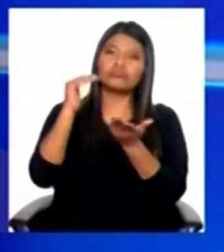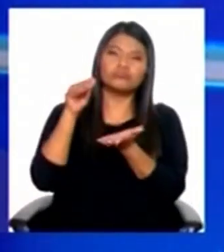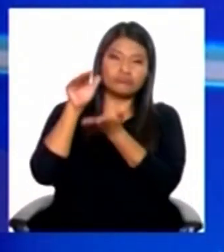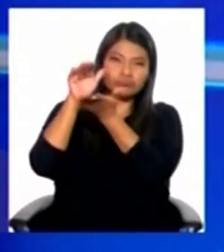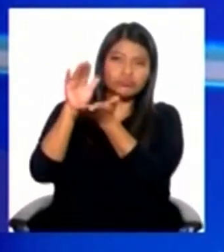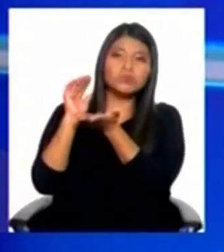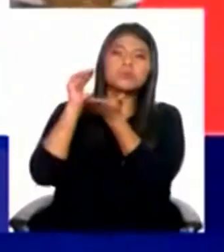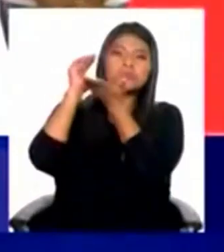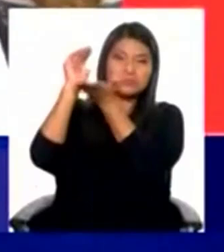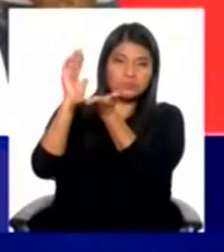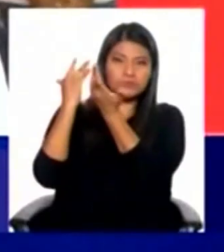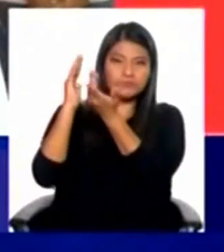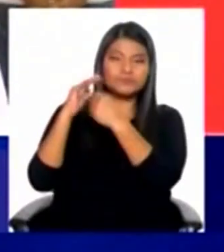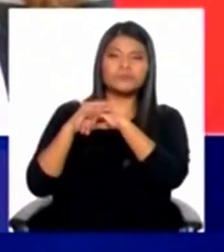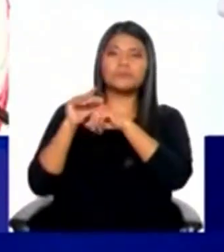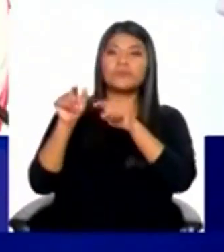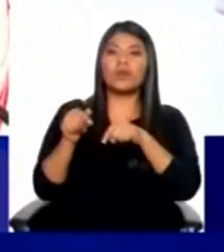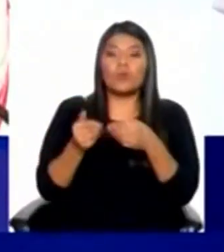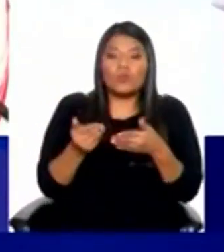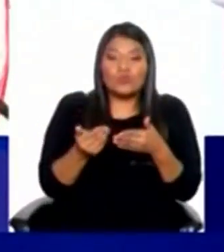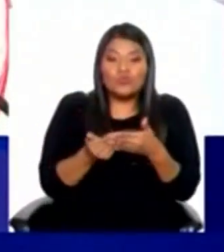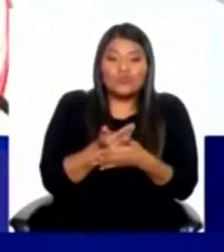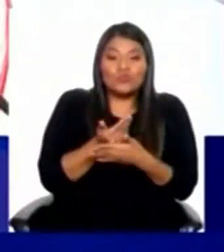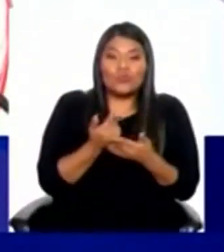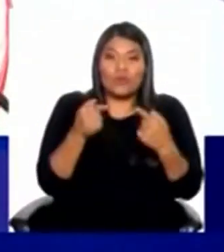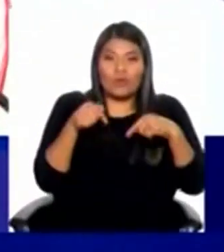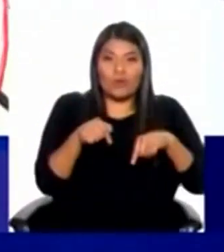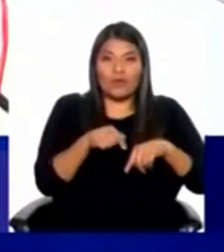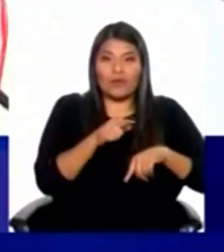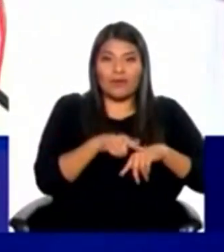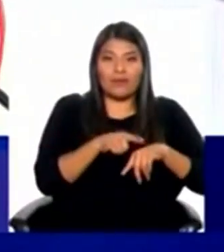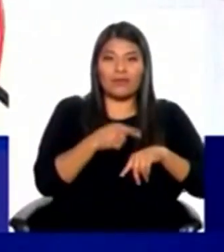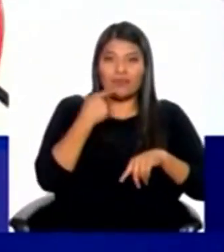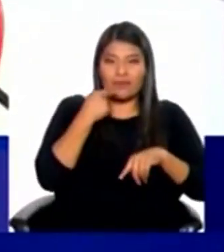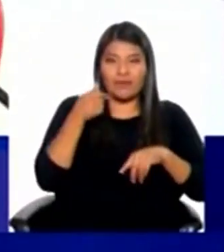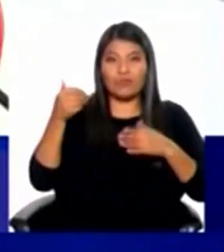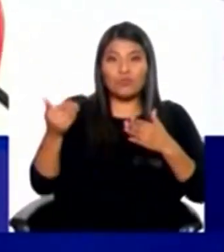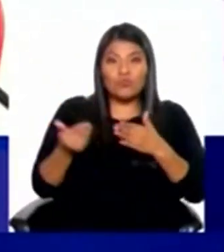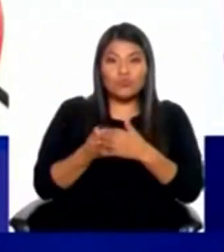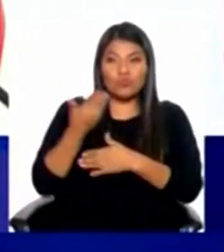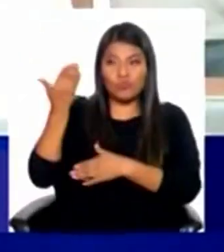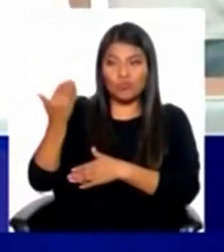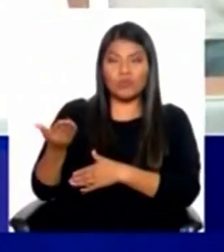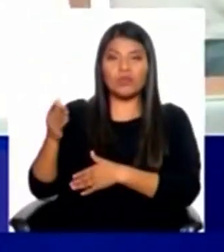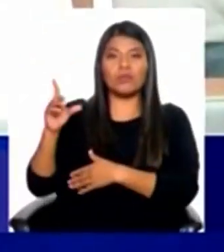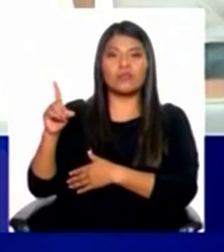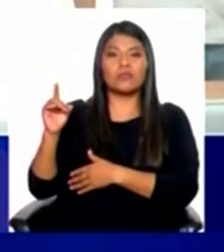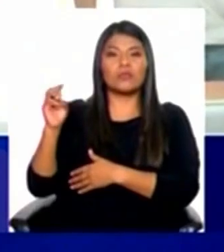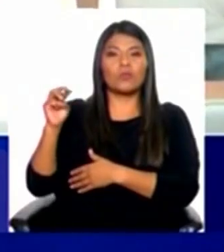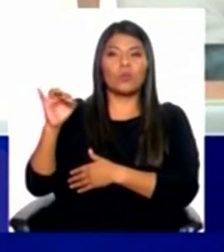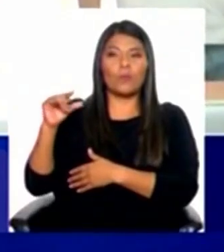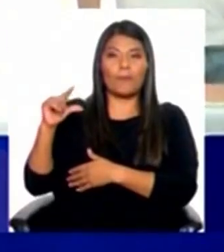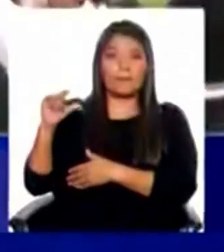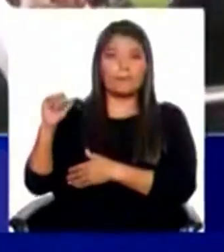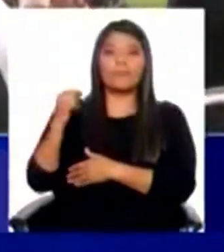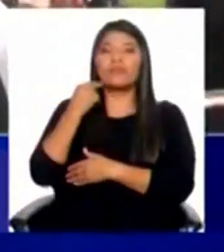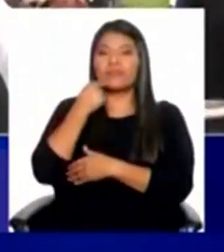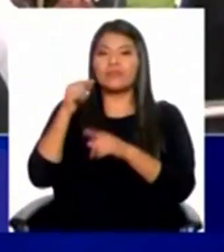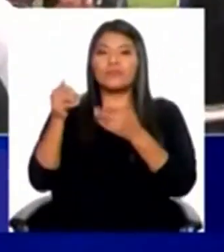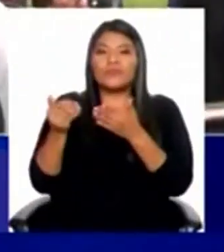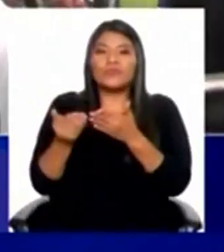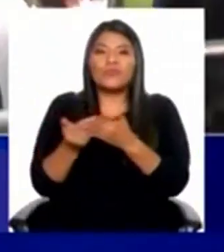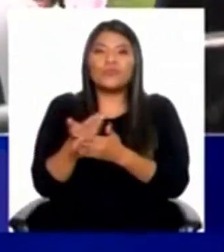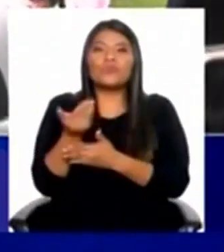un caso nuevo, que acaba de ampliarse, ese es el término que usó el fiscal Domingo Pérez, pero que tiene que ver con